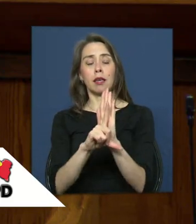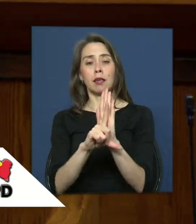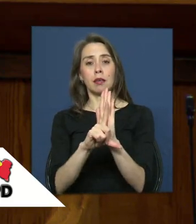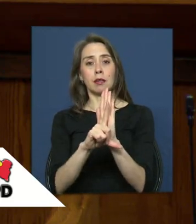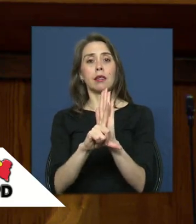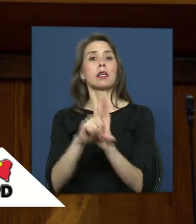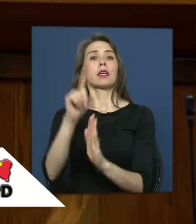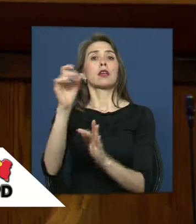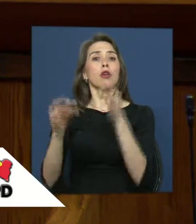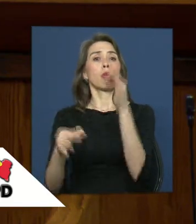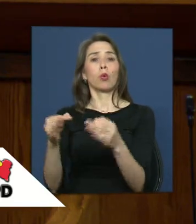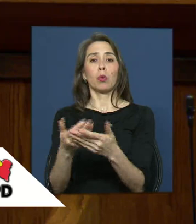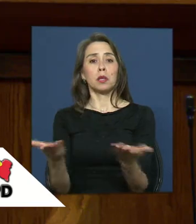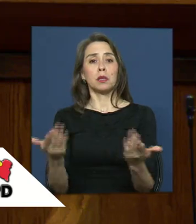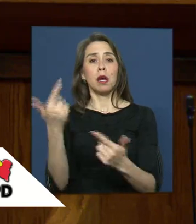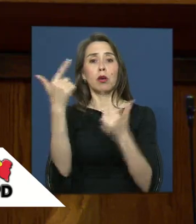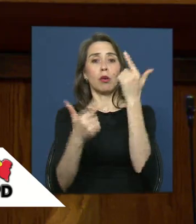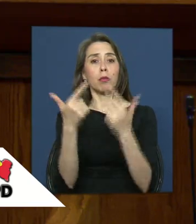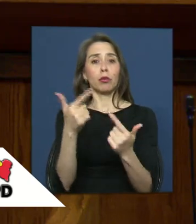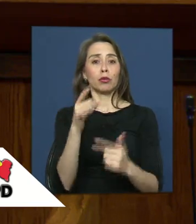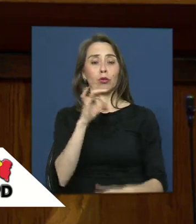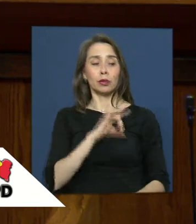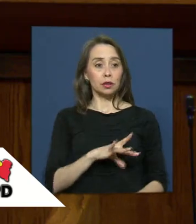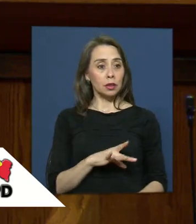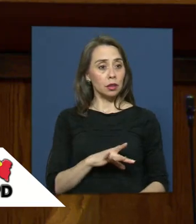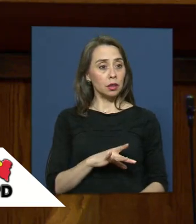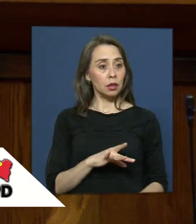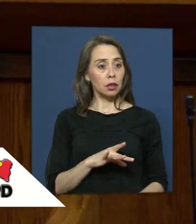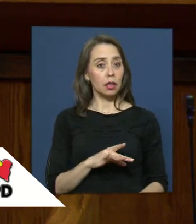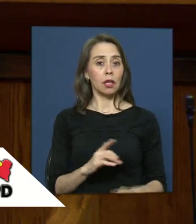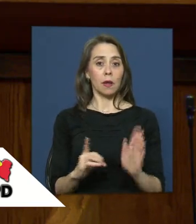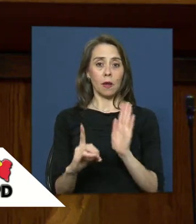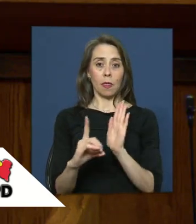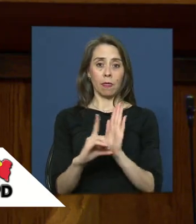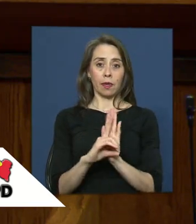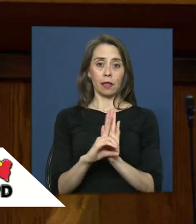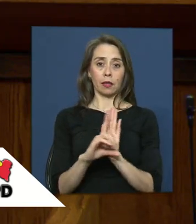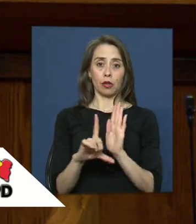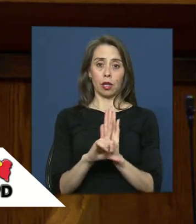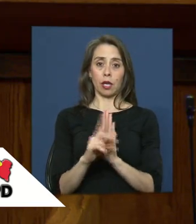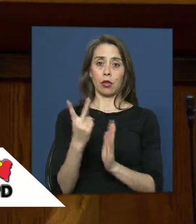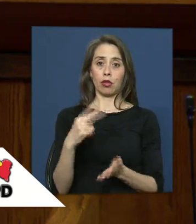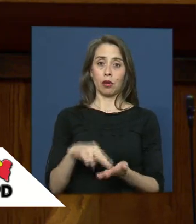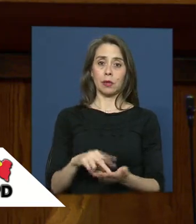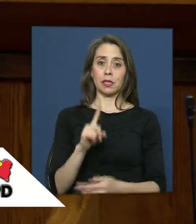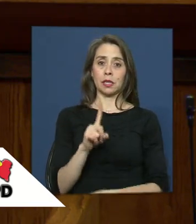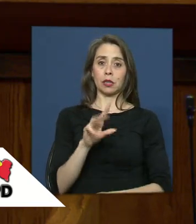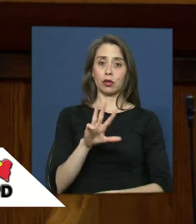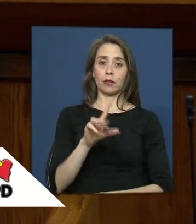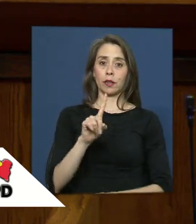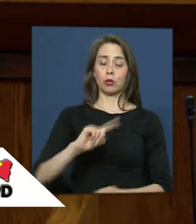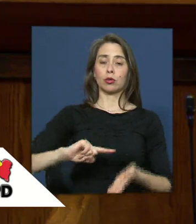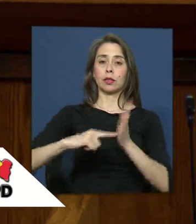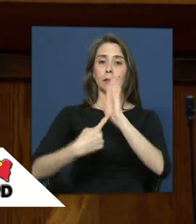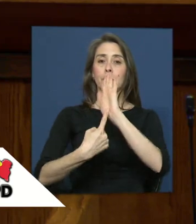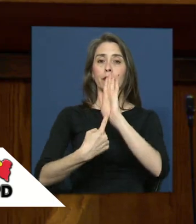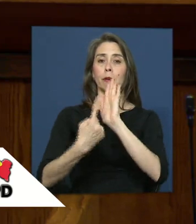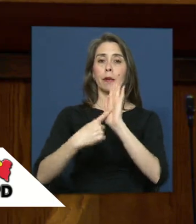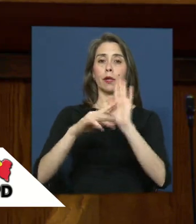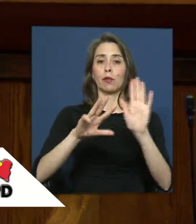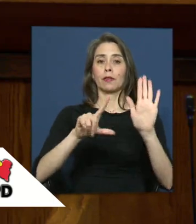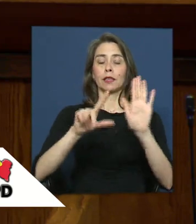jurídico, político del país. Así, basta citar el decreto número 2191 del año 78,